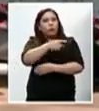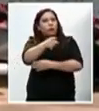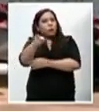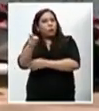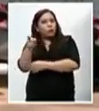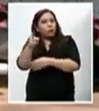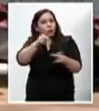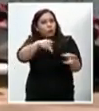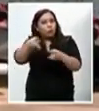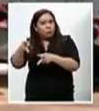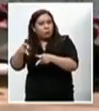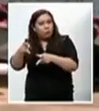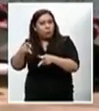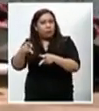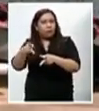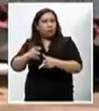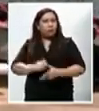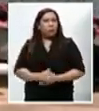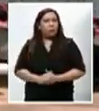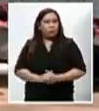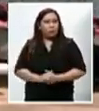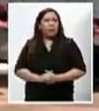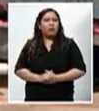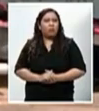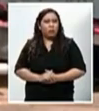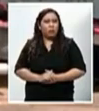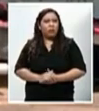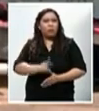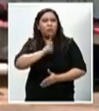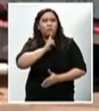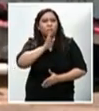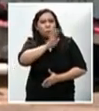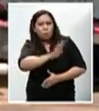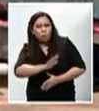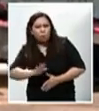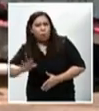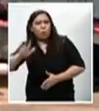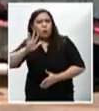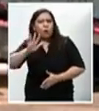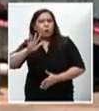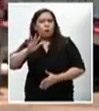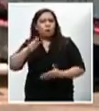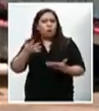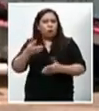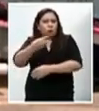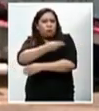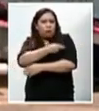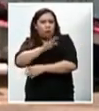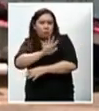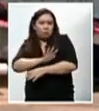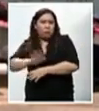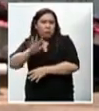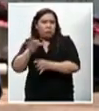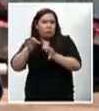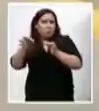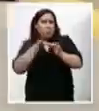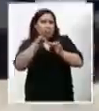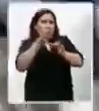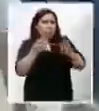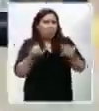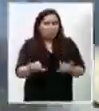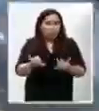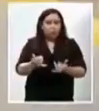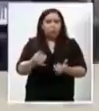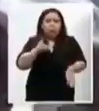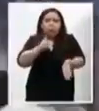compatriotas que están moviendo por todo el territorio nacional esta cruzada para vacunar a nuestra gente.